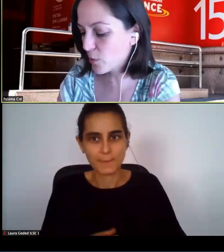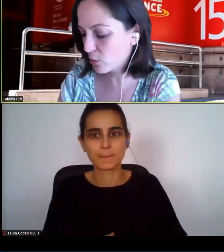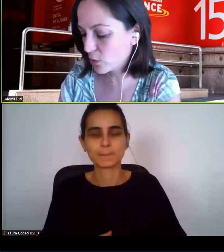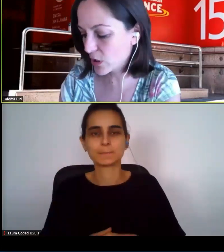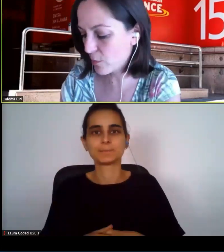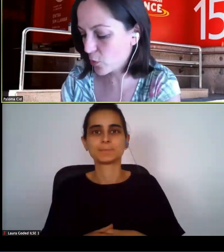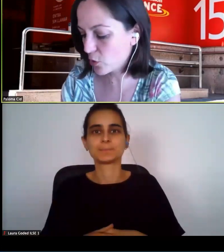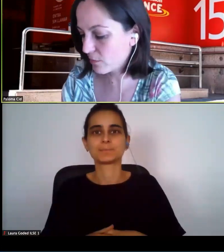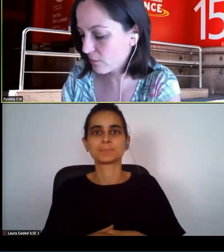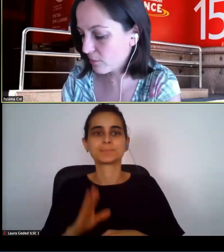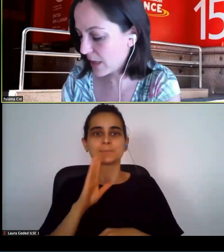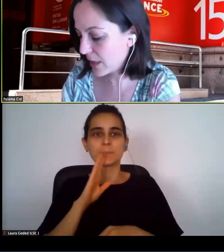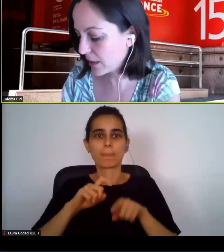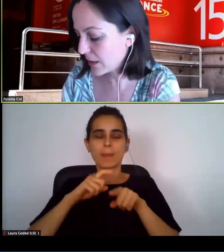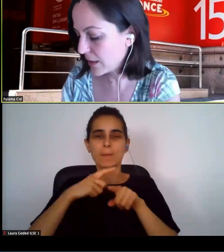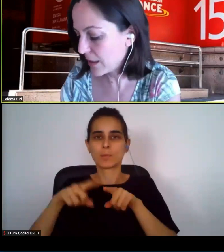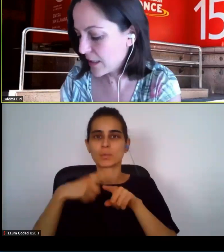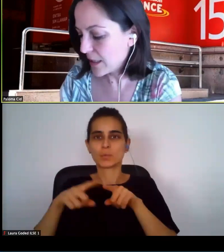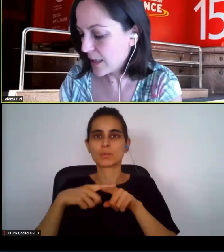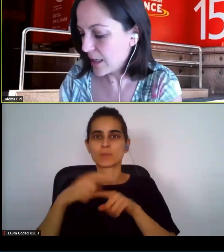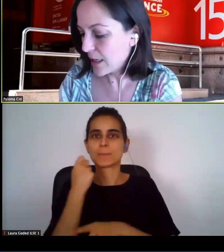esos productos de apoyo, ¿vale?